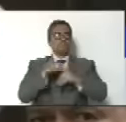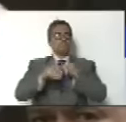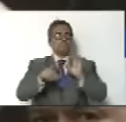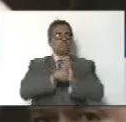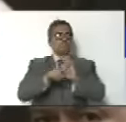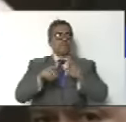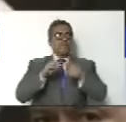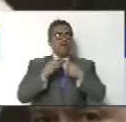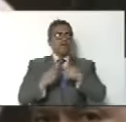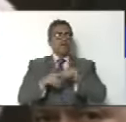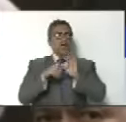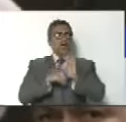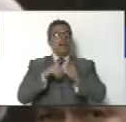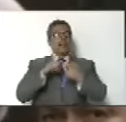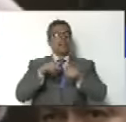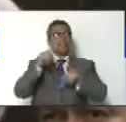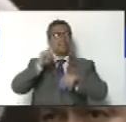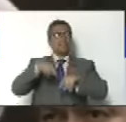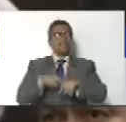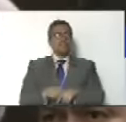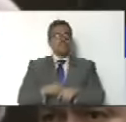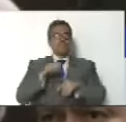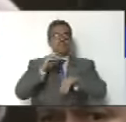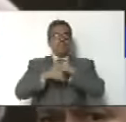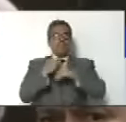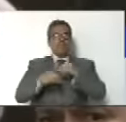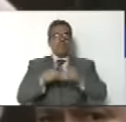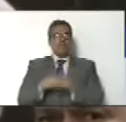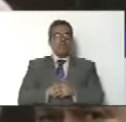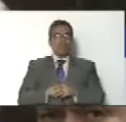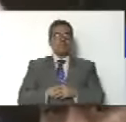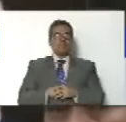nueva ley orgánica del trabajo, al final se coloque,